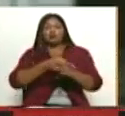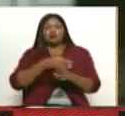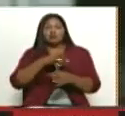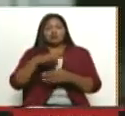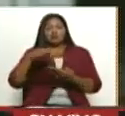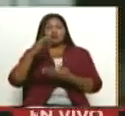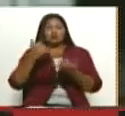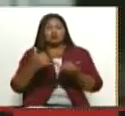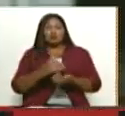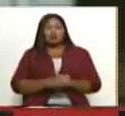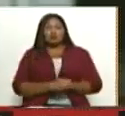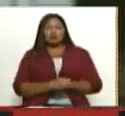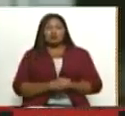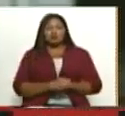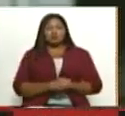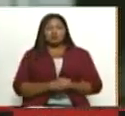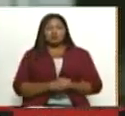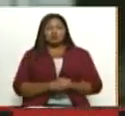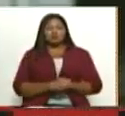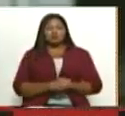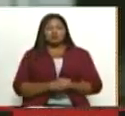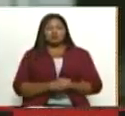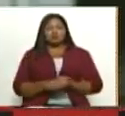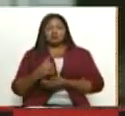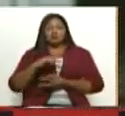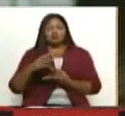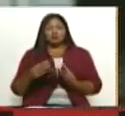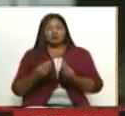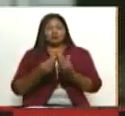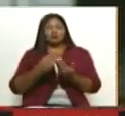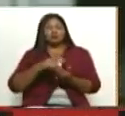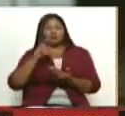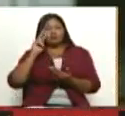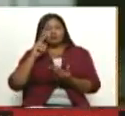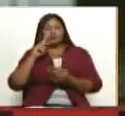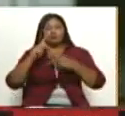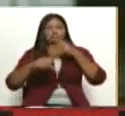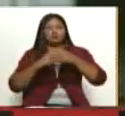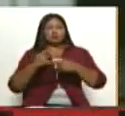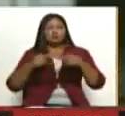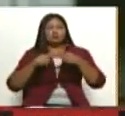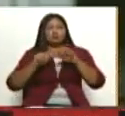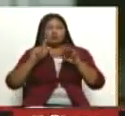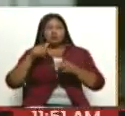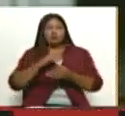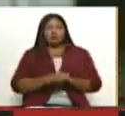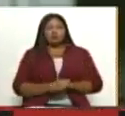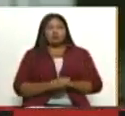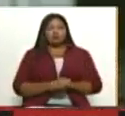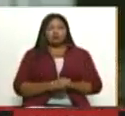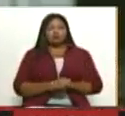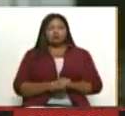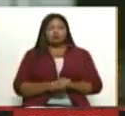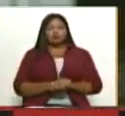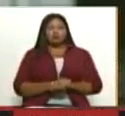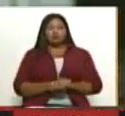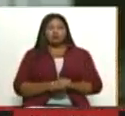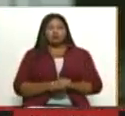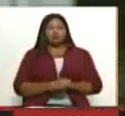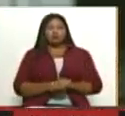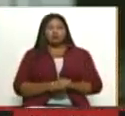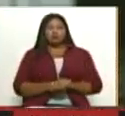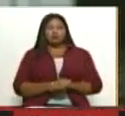pueblos también acompañe este proceso y podamos decir: la paz sea con todos